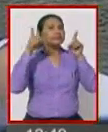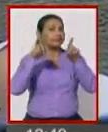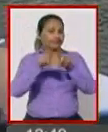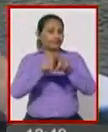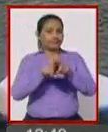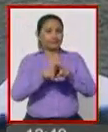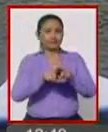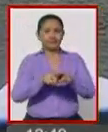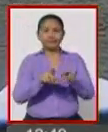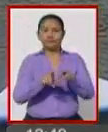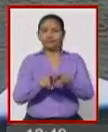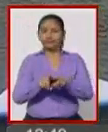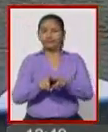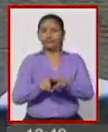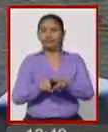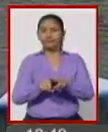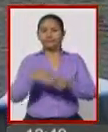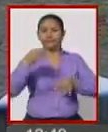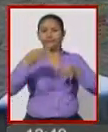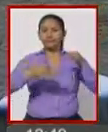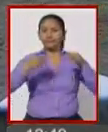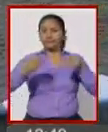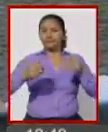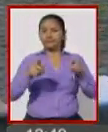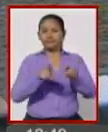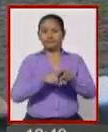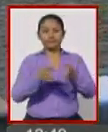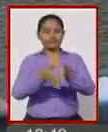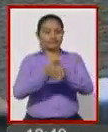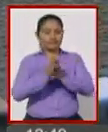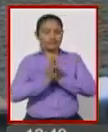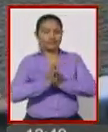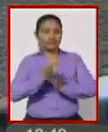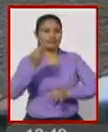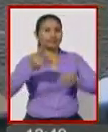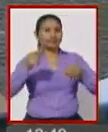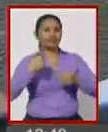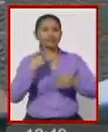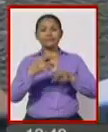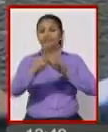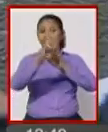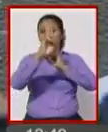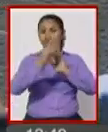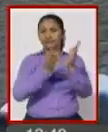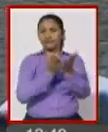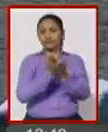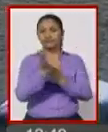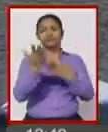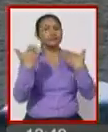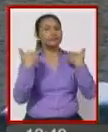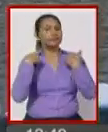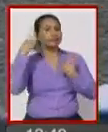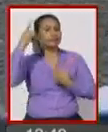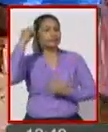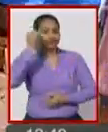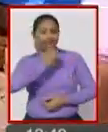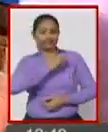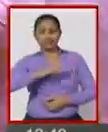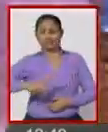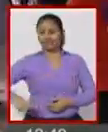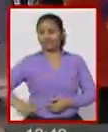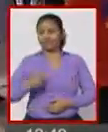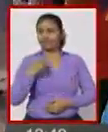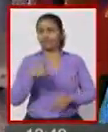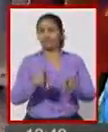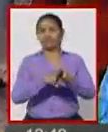acuerdo, también nosotros iremos por la vía judicial y también pediremos al juez que se nos respeten los derechos que tiene el gobierno municipal. Por